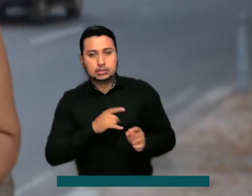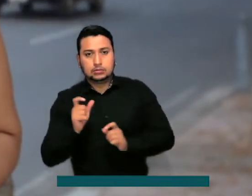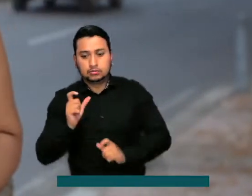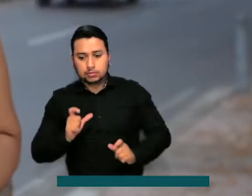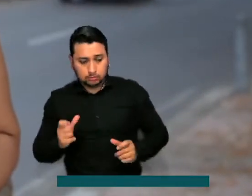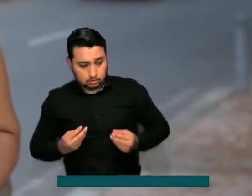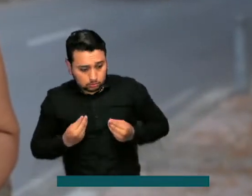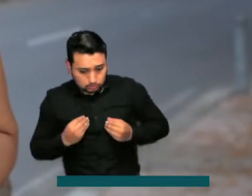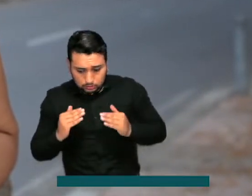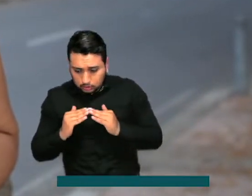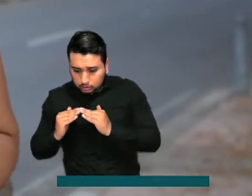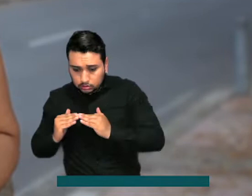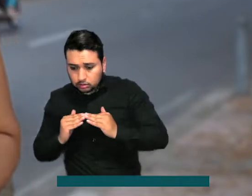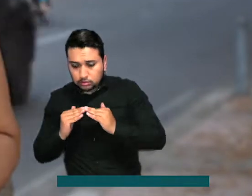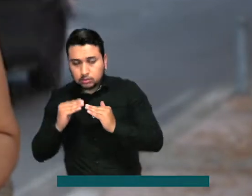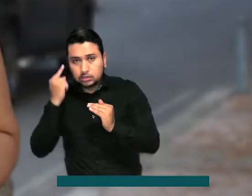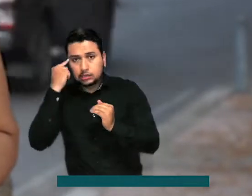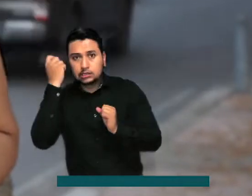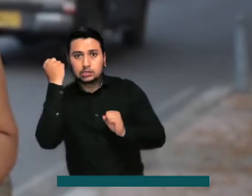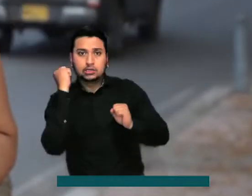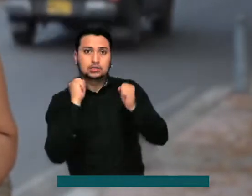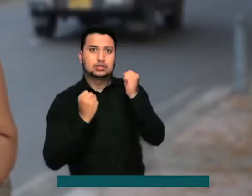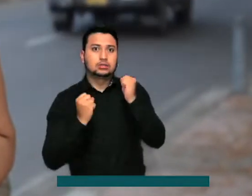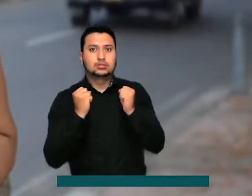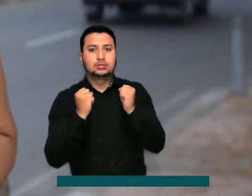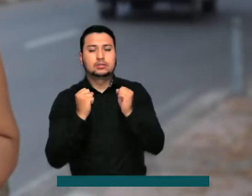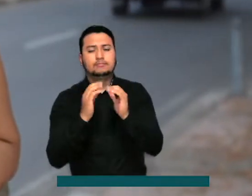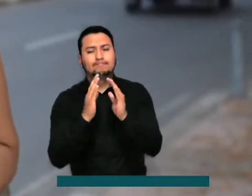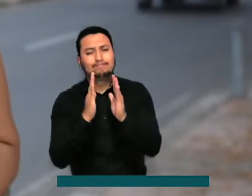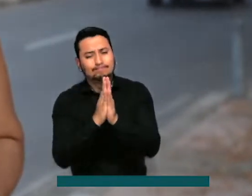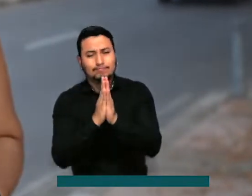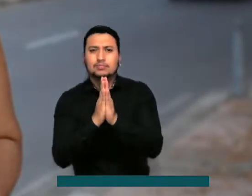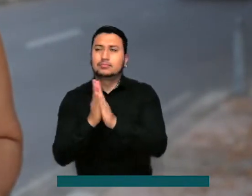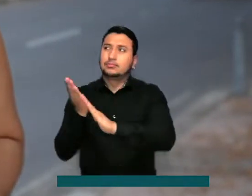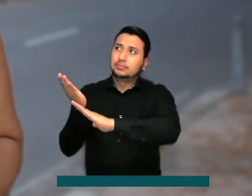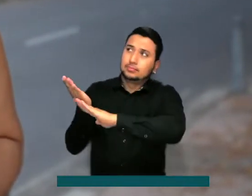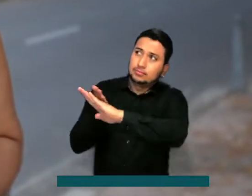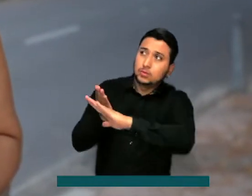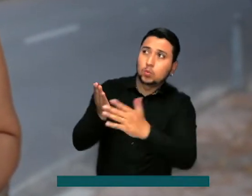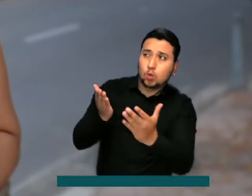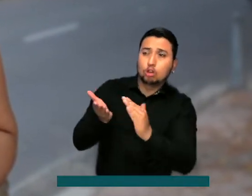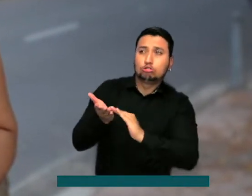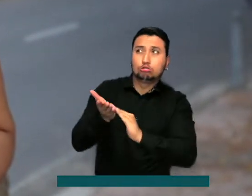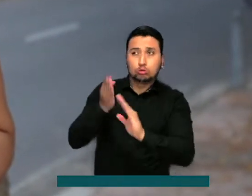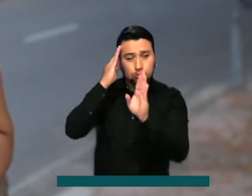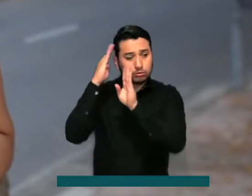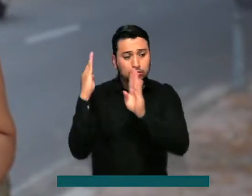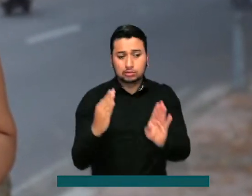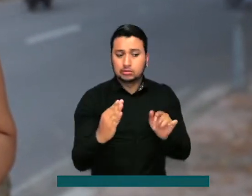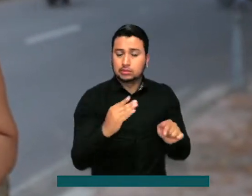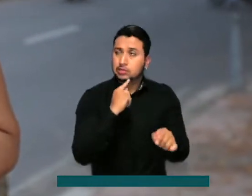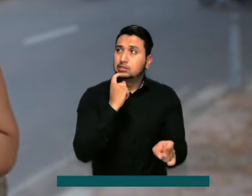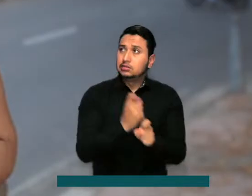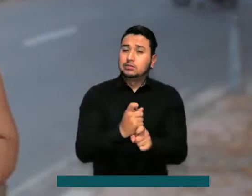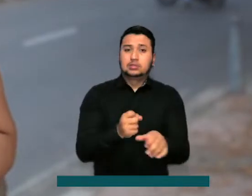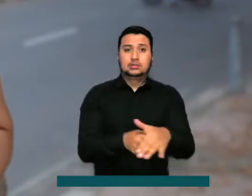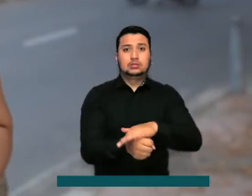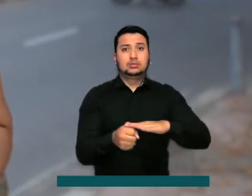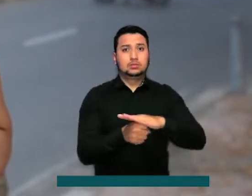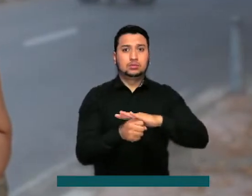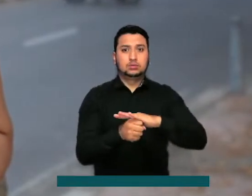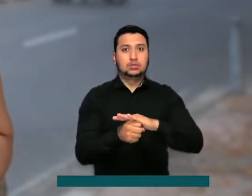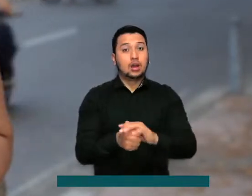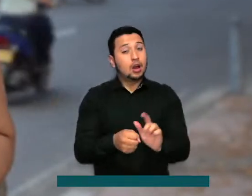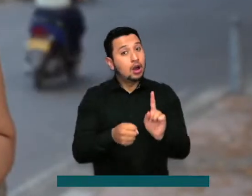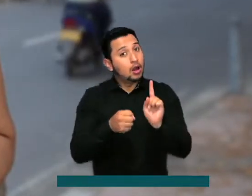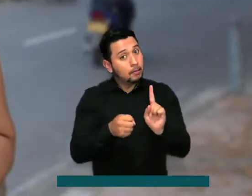entre los habitantes de este departamento, quienes piden que se busque una solución inmediata a este conflicto, pero también